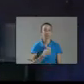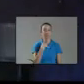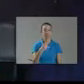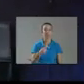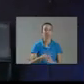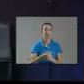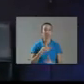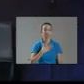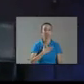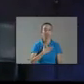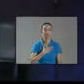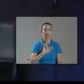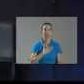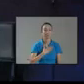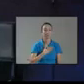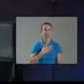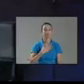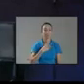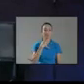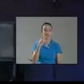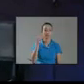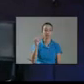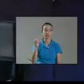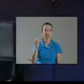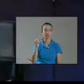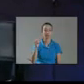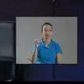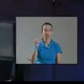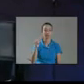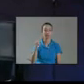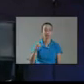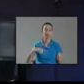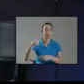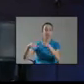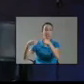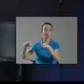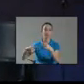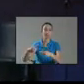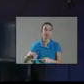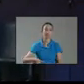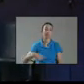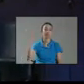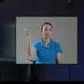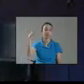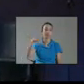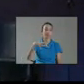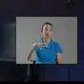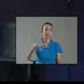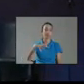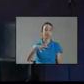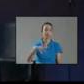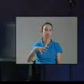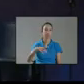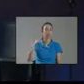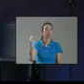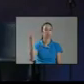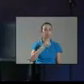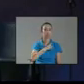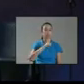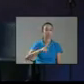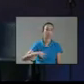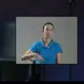A la semana, hermano. Llegó y me dijo, pastor, papi me dice, me cambié de trabajo. Ah, no te digo, ¿verdad?